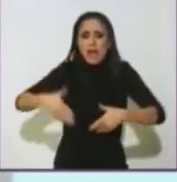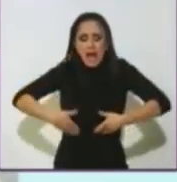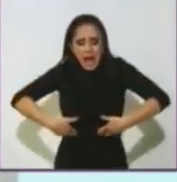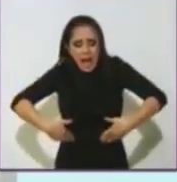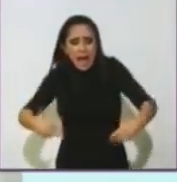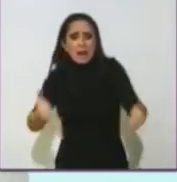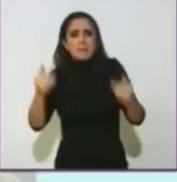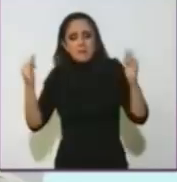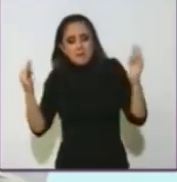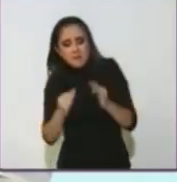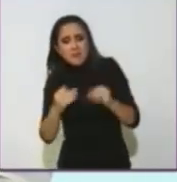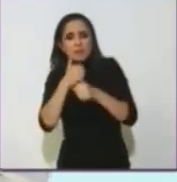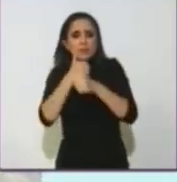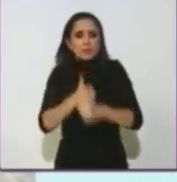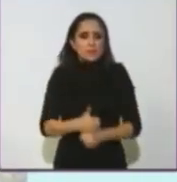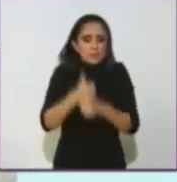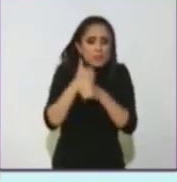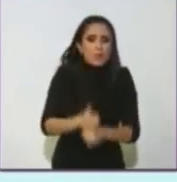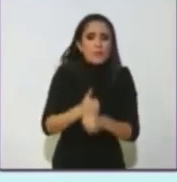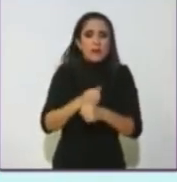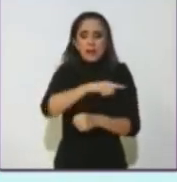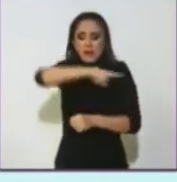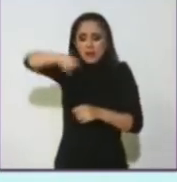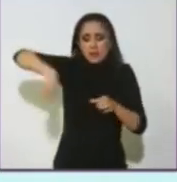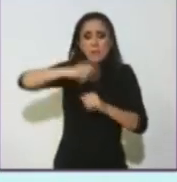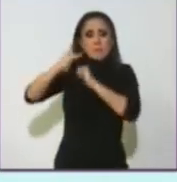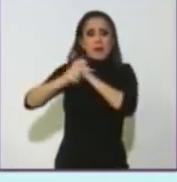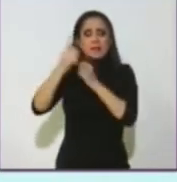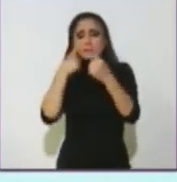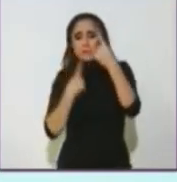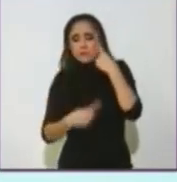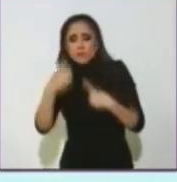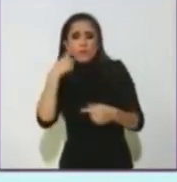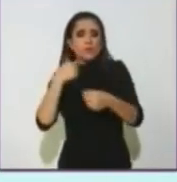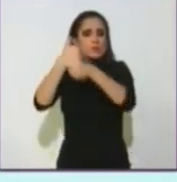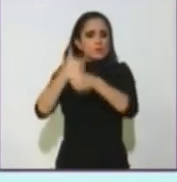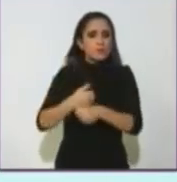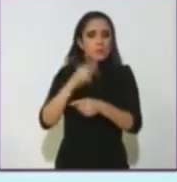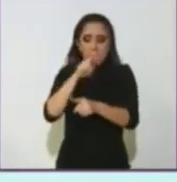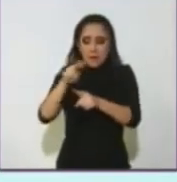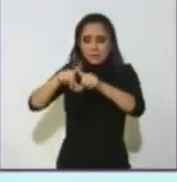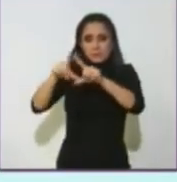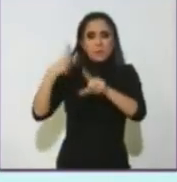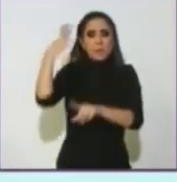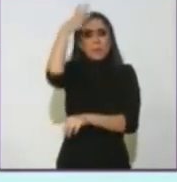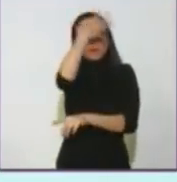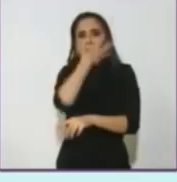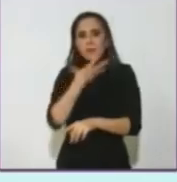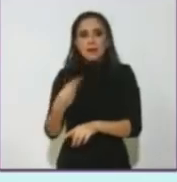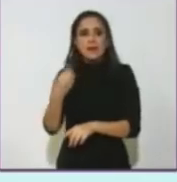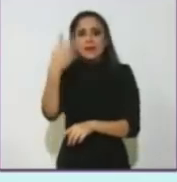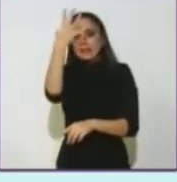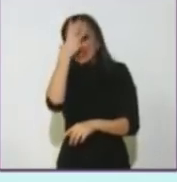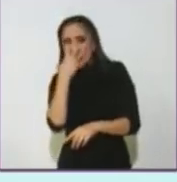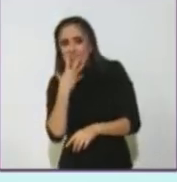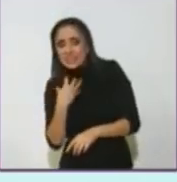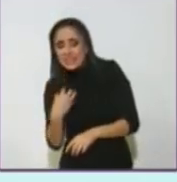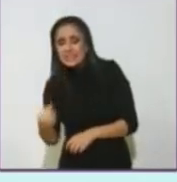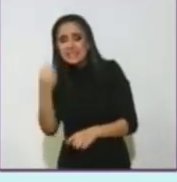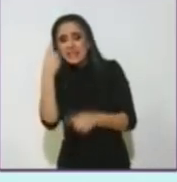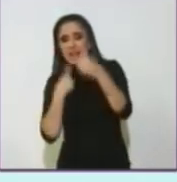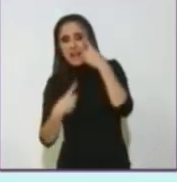ciudad que lloras mía maternal dolorosa bella como camelia y triste como lágrima